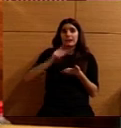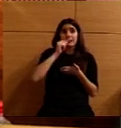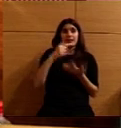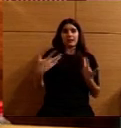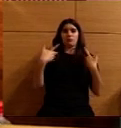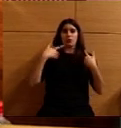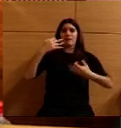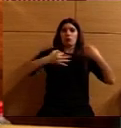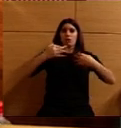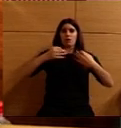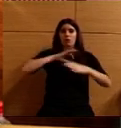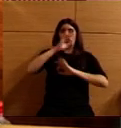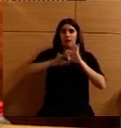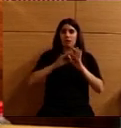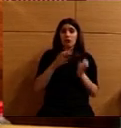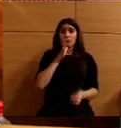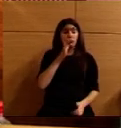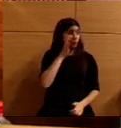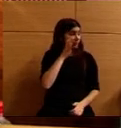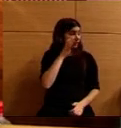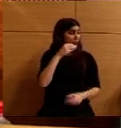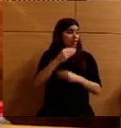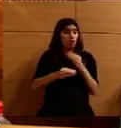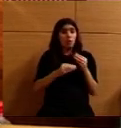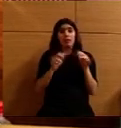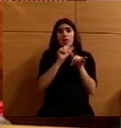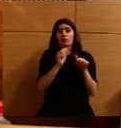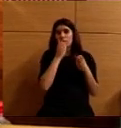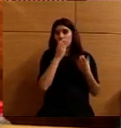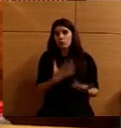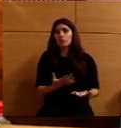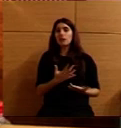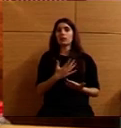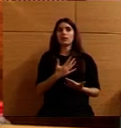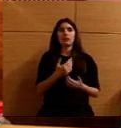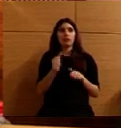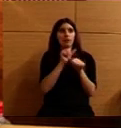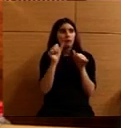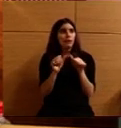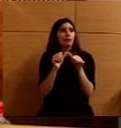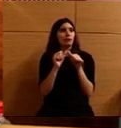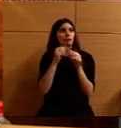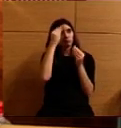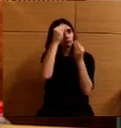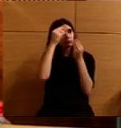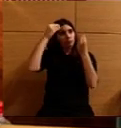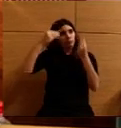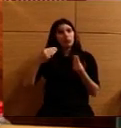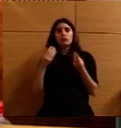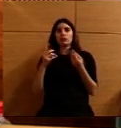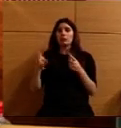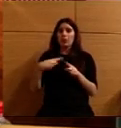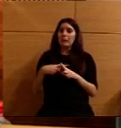jurídico de esta corporación, porque lo hace de forma estudiada, lo hace de forma meditada y además